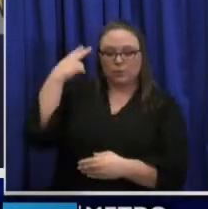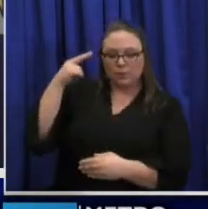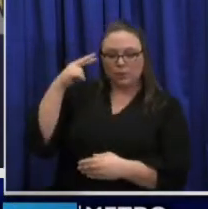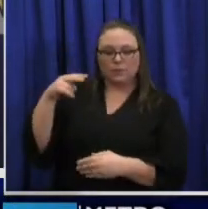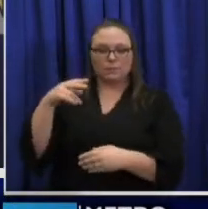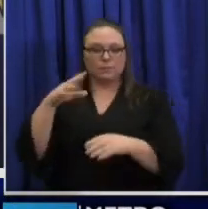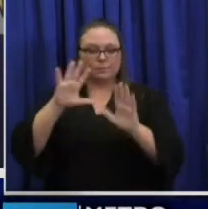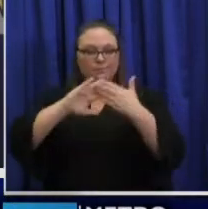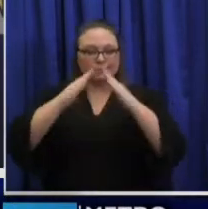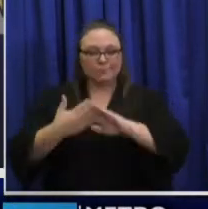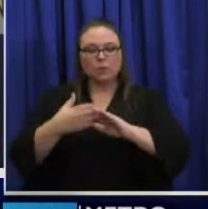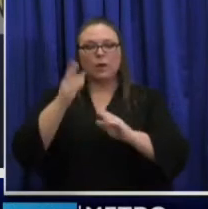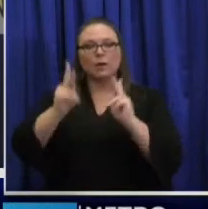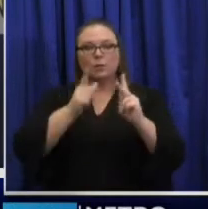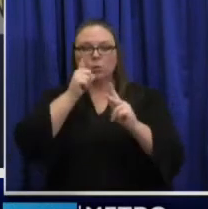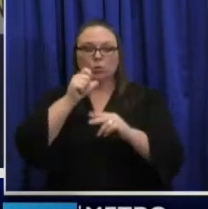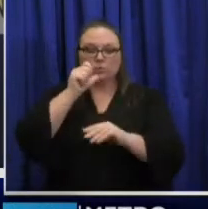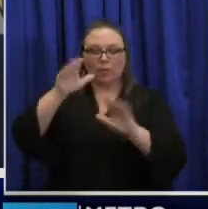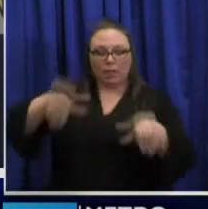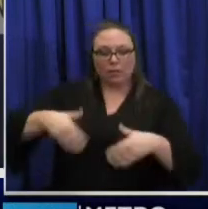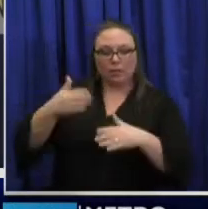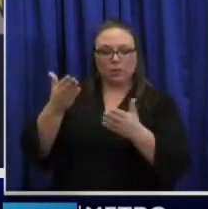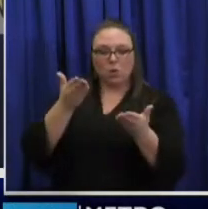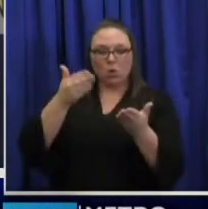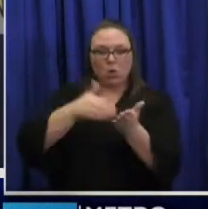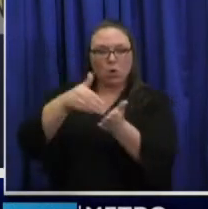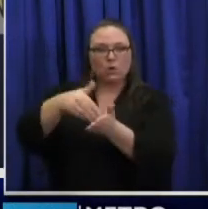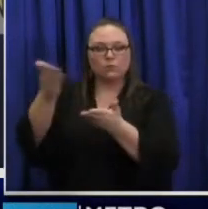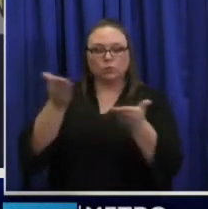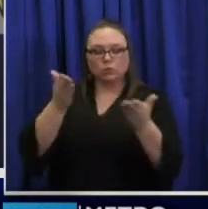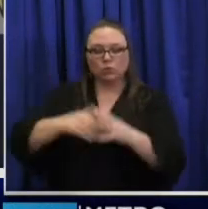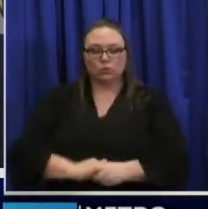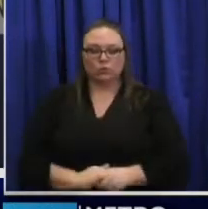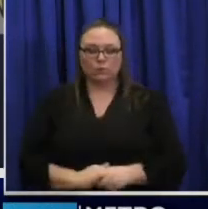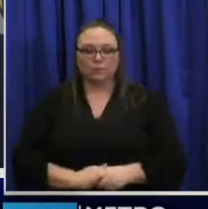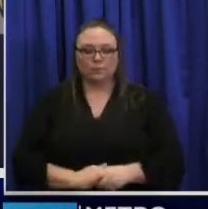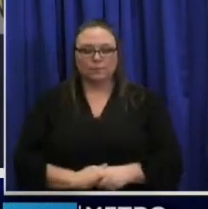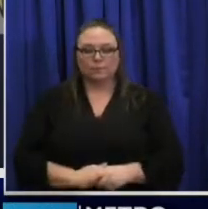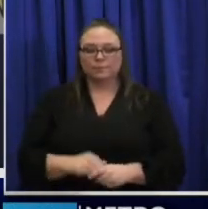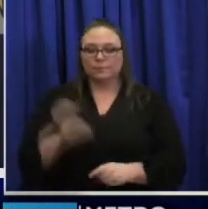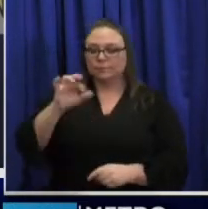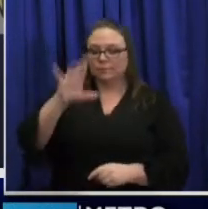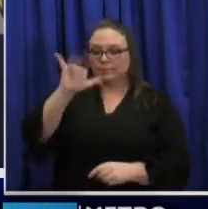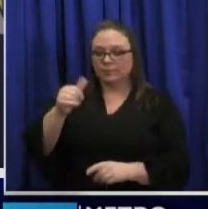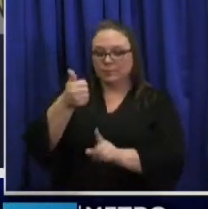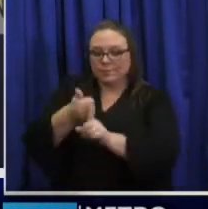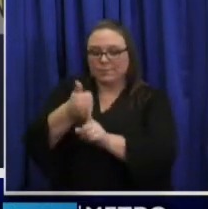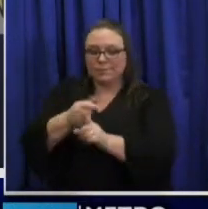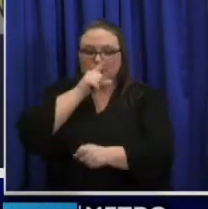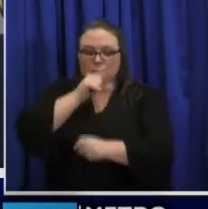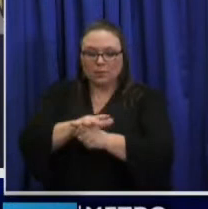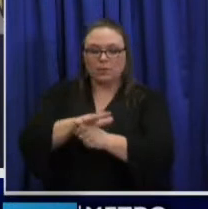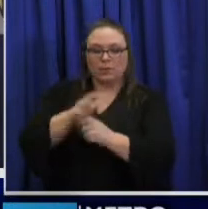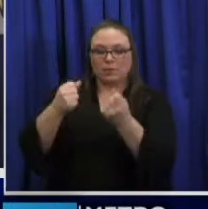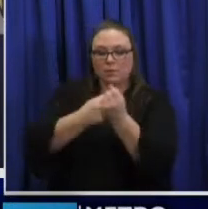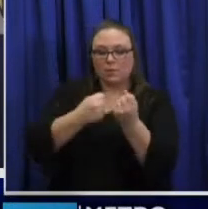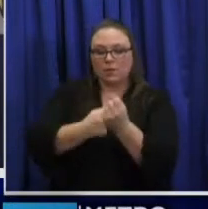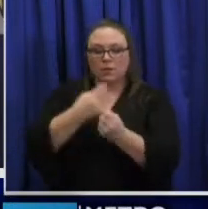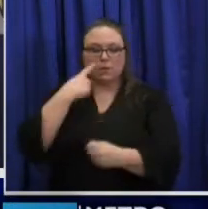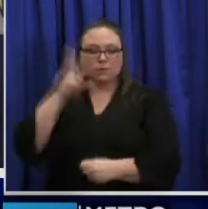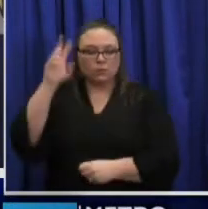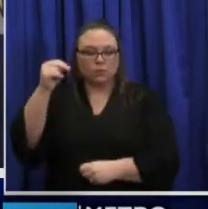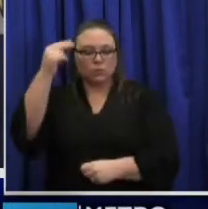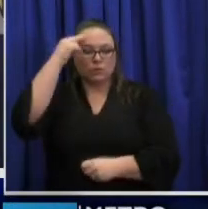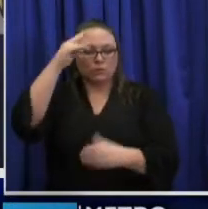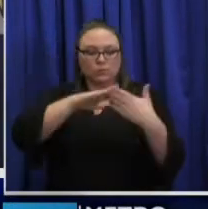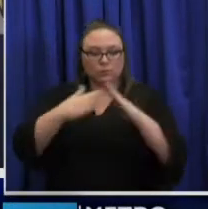de la salud de confianza. Si no tiene un profesional de la salud de confianza, puede comunicarse con una clínica de Meharry que ofrece